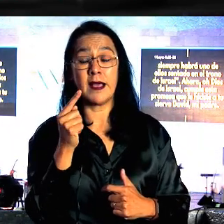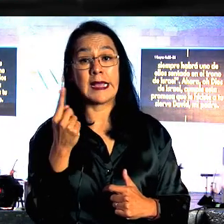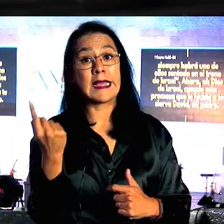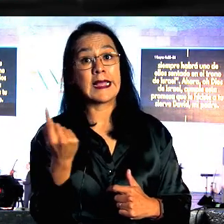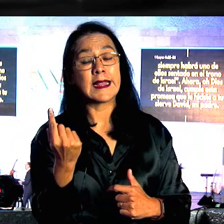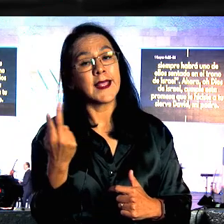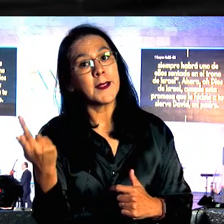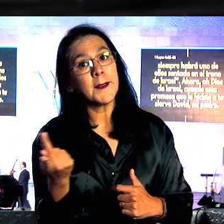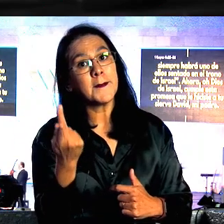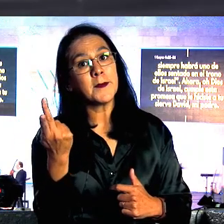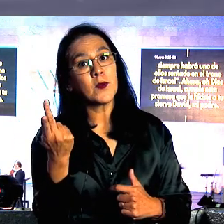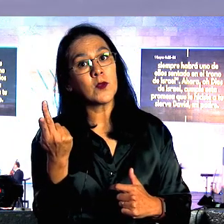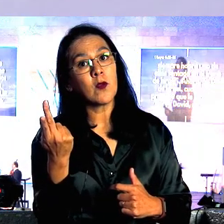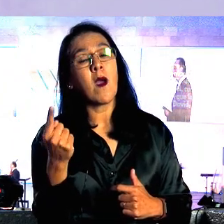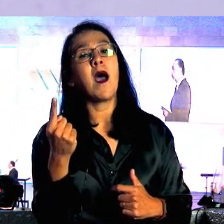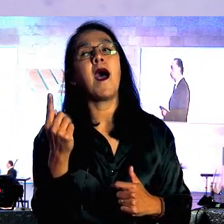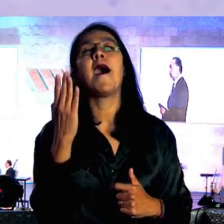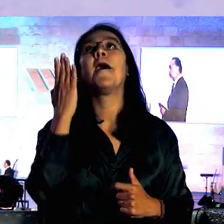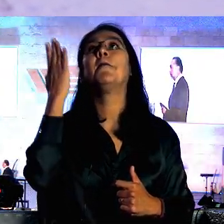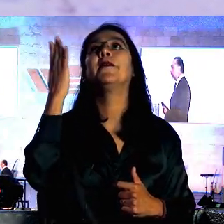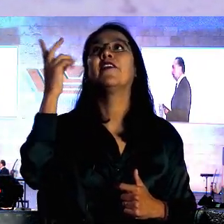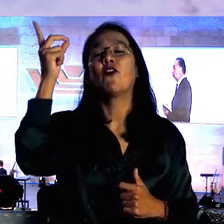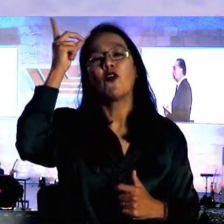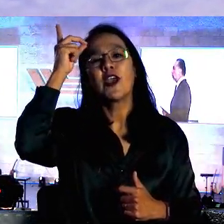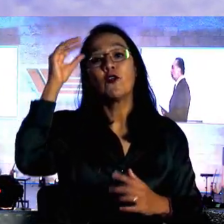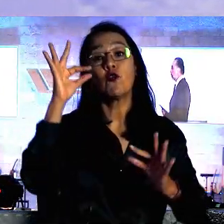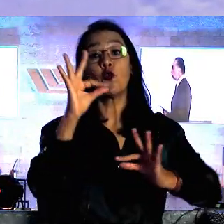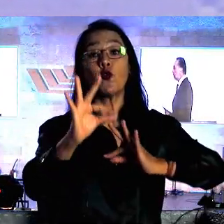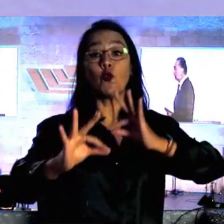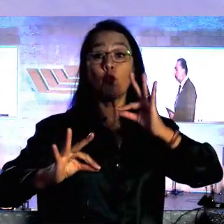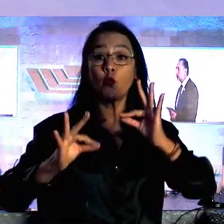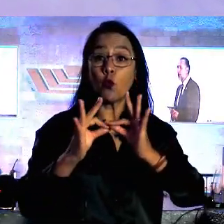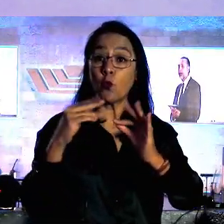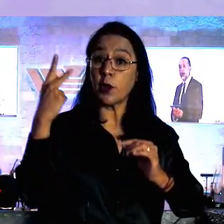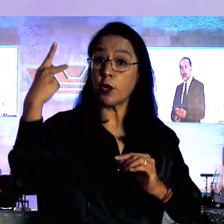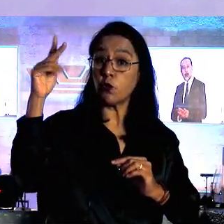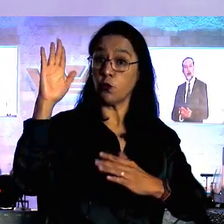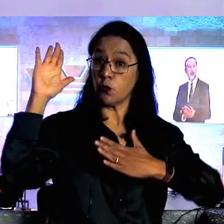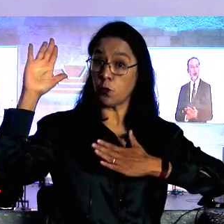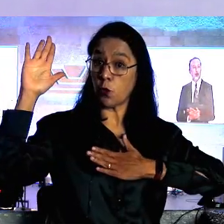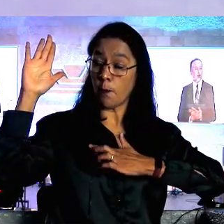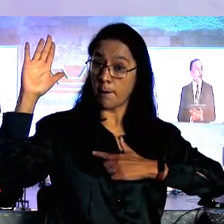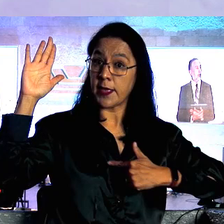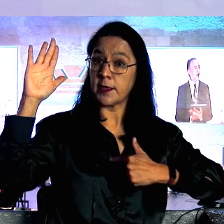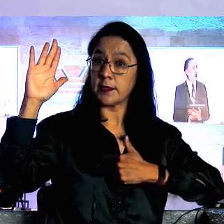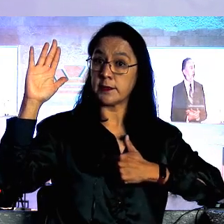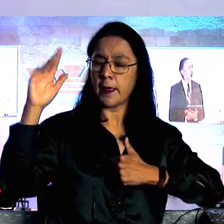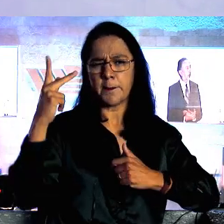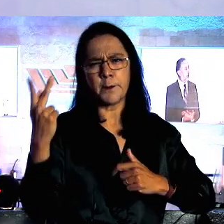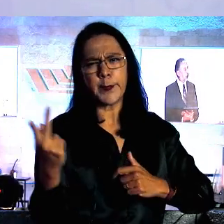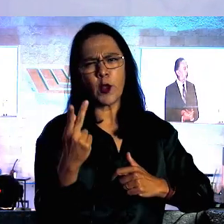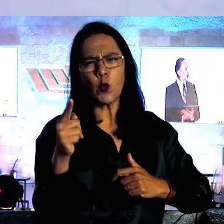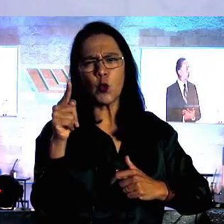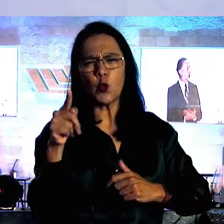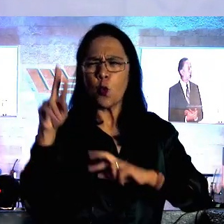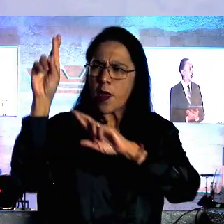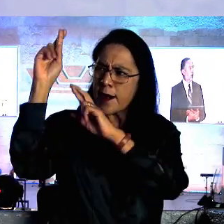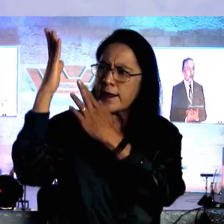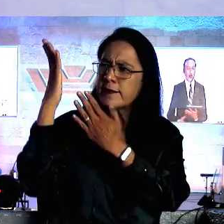Que Dios cumpla sus promesas. Ahora yo te pregunto a ti, ¿has recibido alguna promesa de parte de Dios?